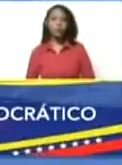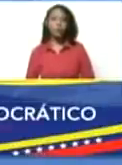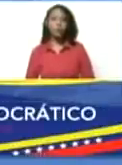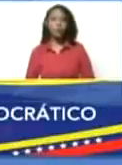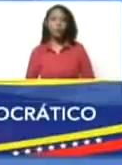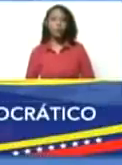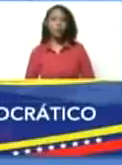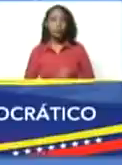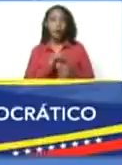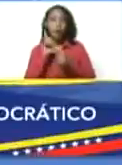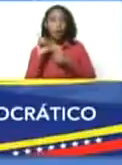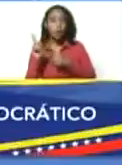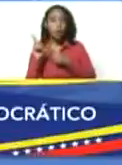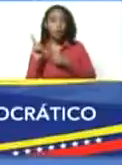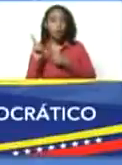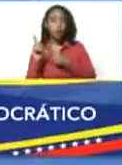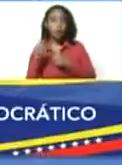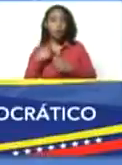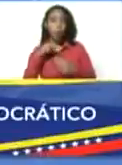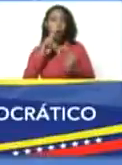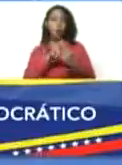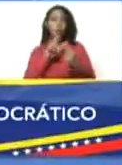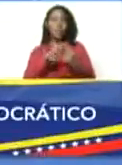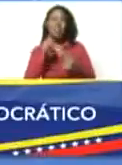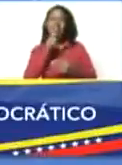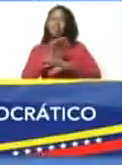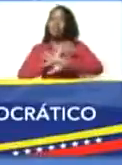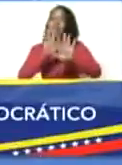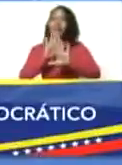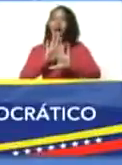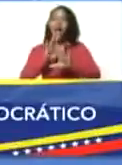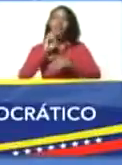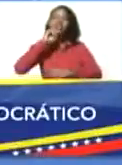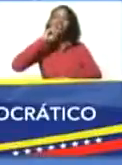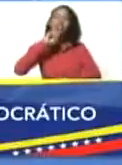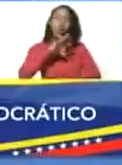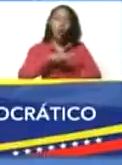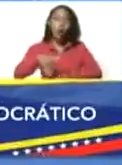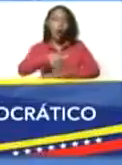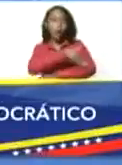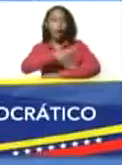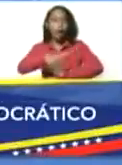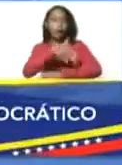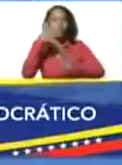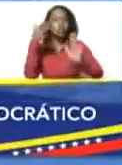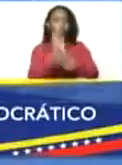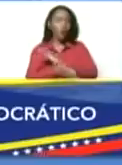Allí conocí a quien ya era una leyenda urbana